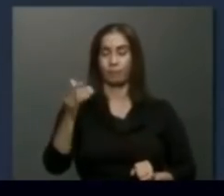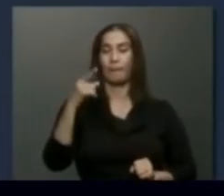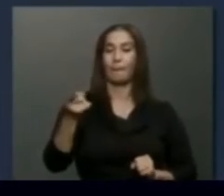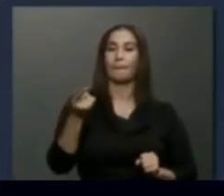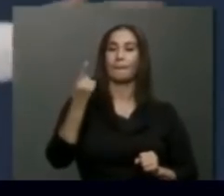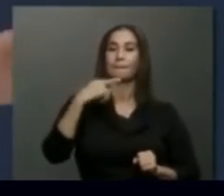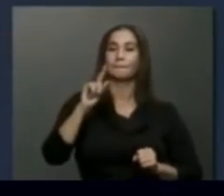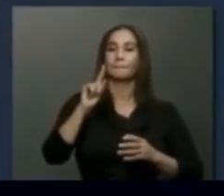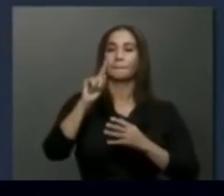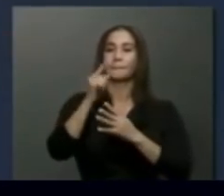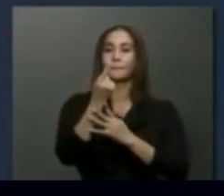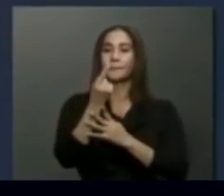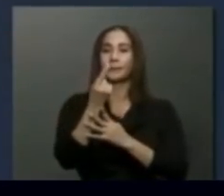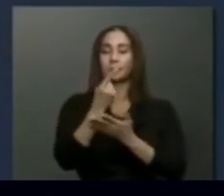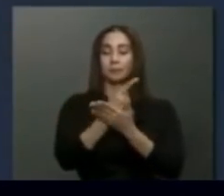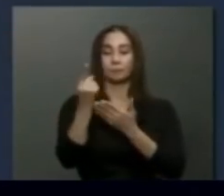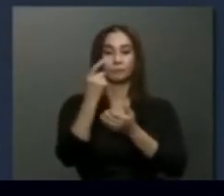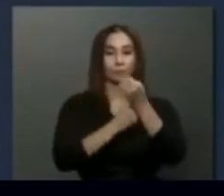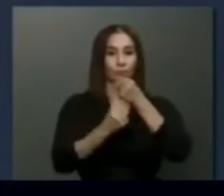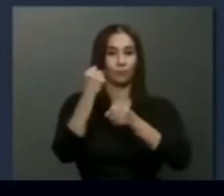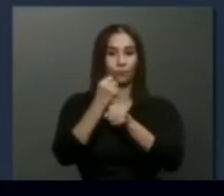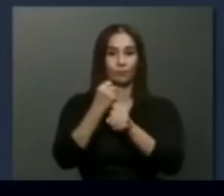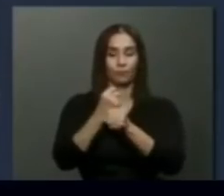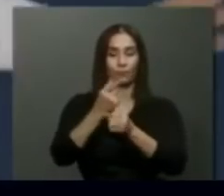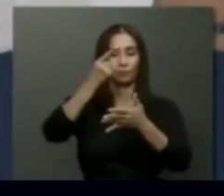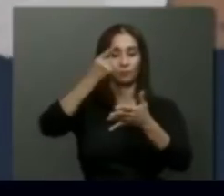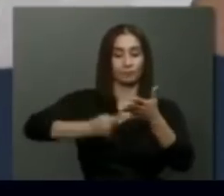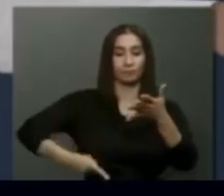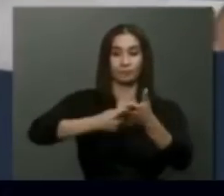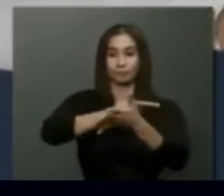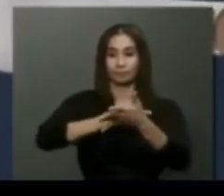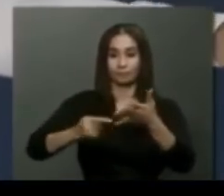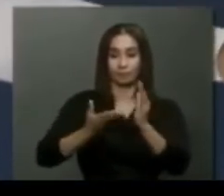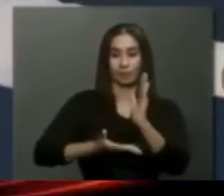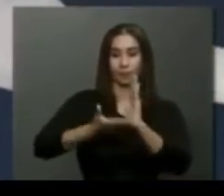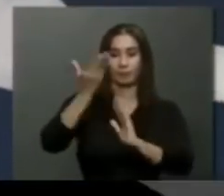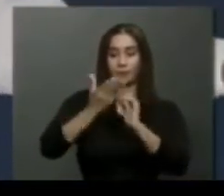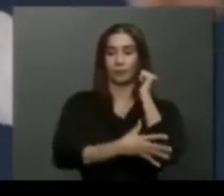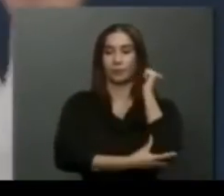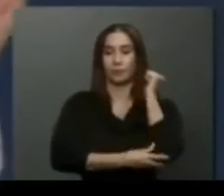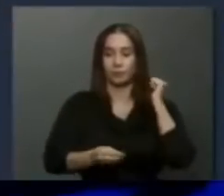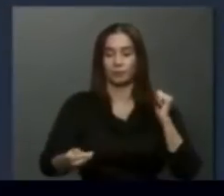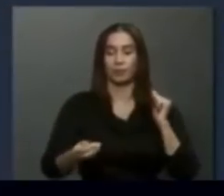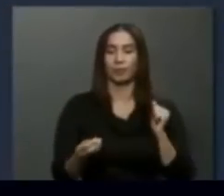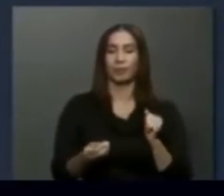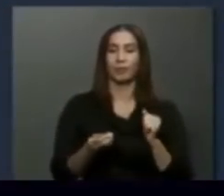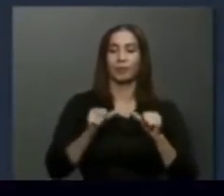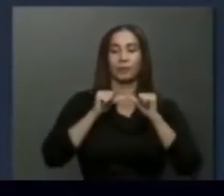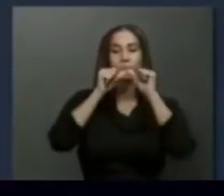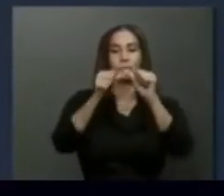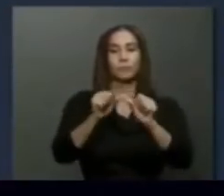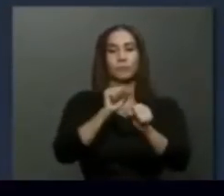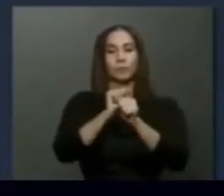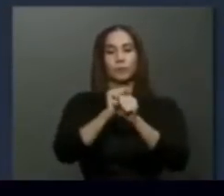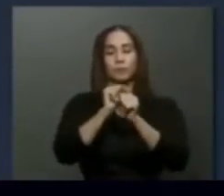que para el primer trimestre del próximo año vamos a eliminar ese aumento de la pobreza y vamos a seguir